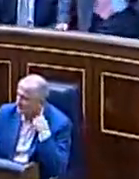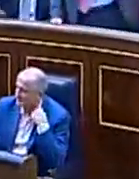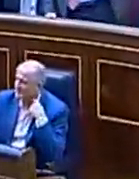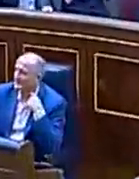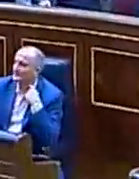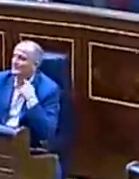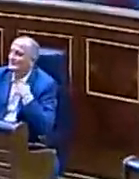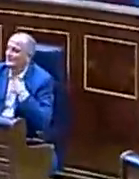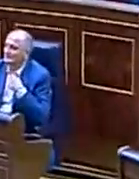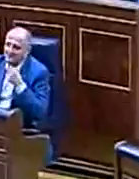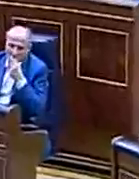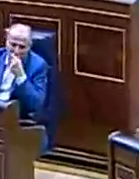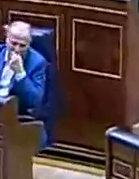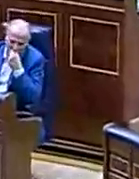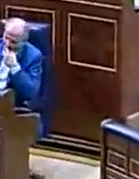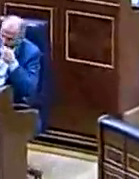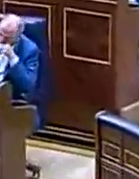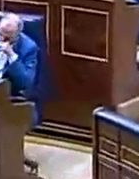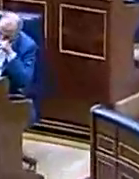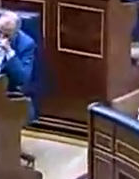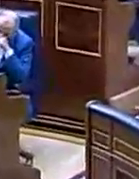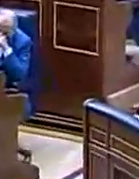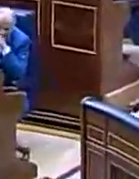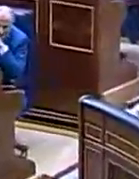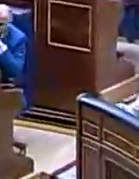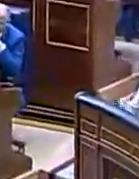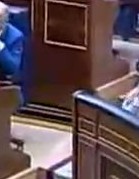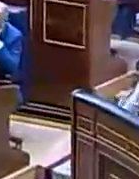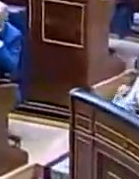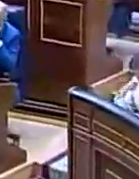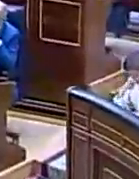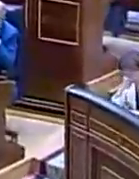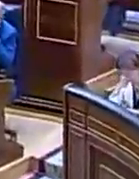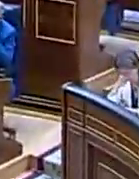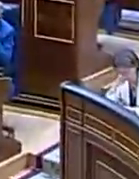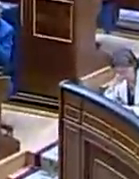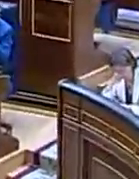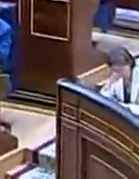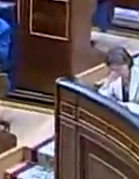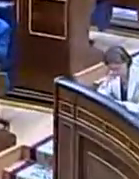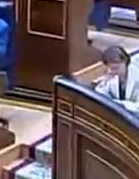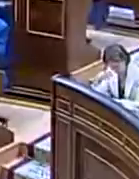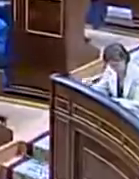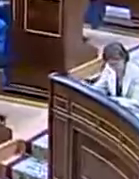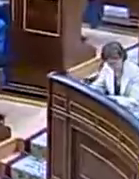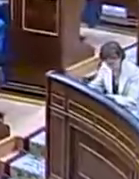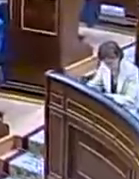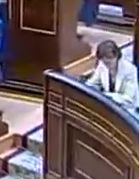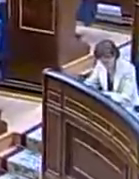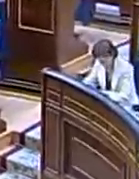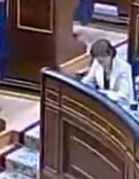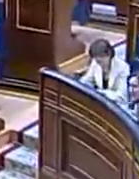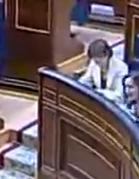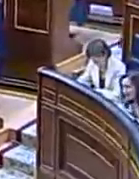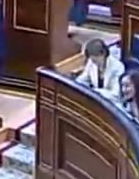intervenir. Todos los partidos intervienen, como siempre en este tipo de debates, de mayor a menor representación, y los cerrará, como siempre, el